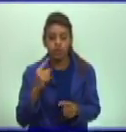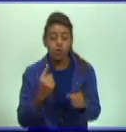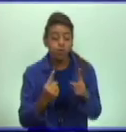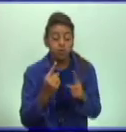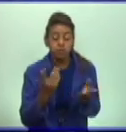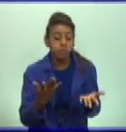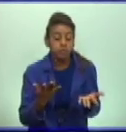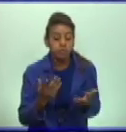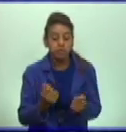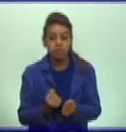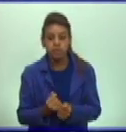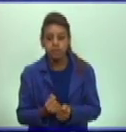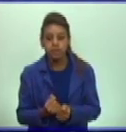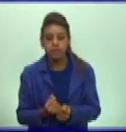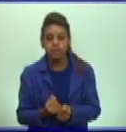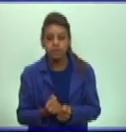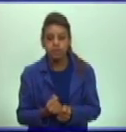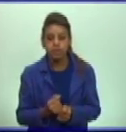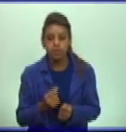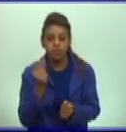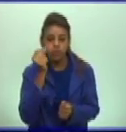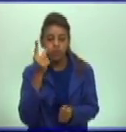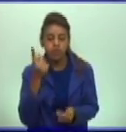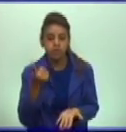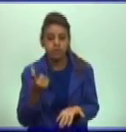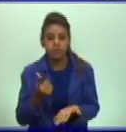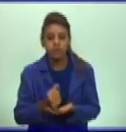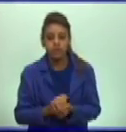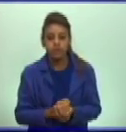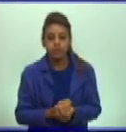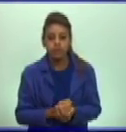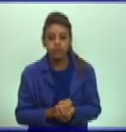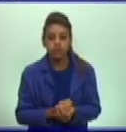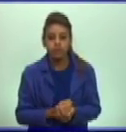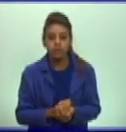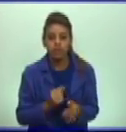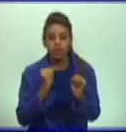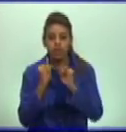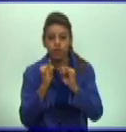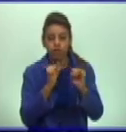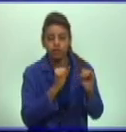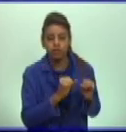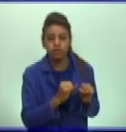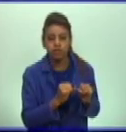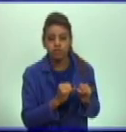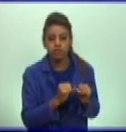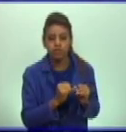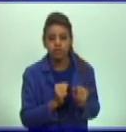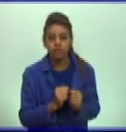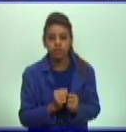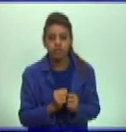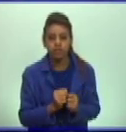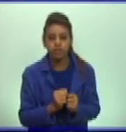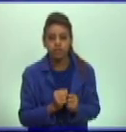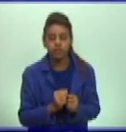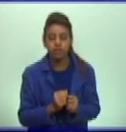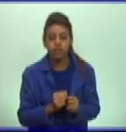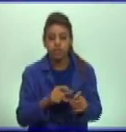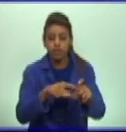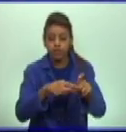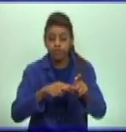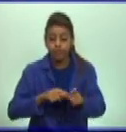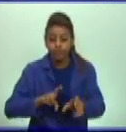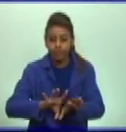incluso que nos despertáramos con la noticia de que la URSS